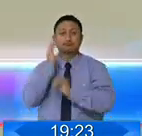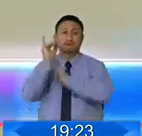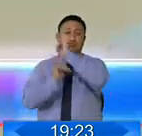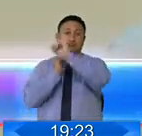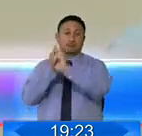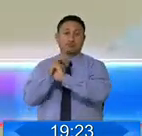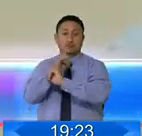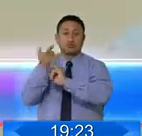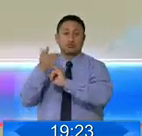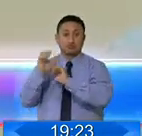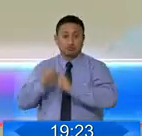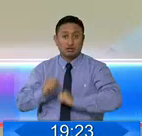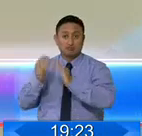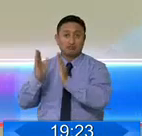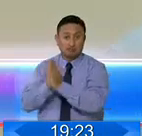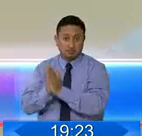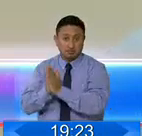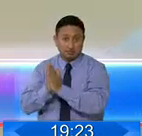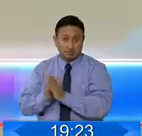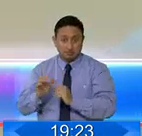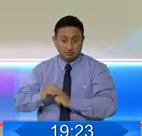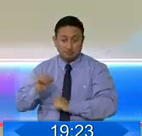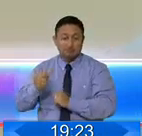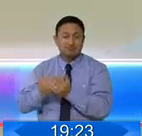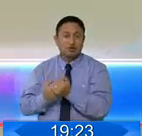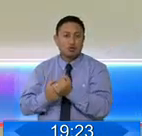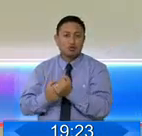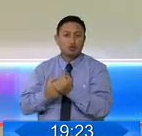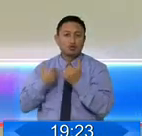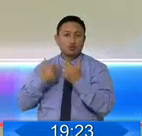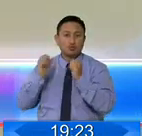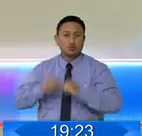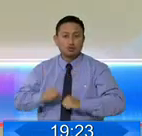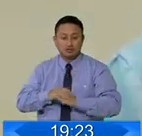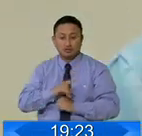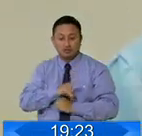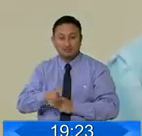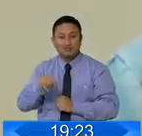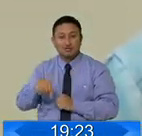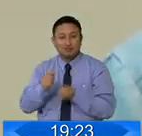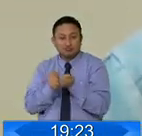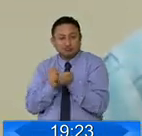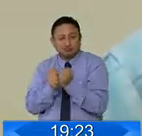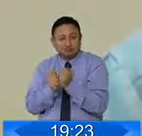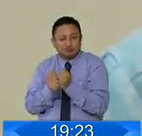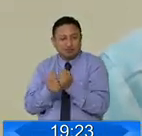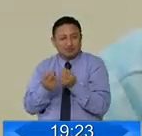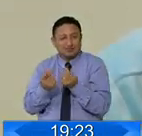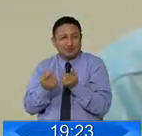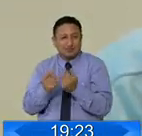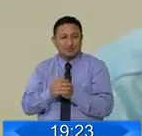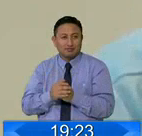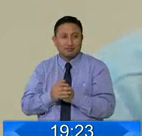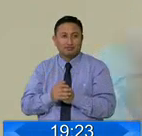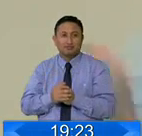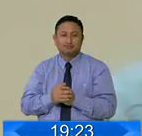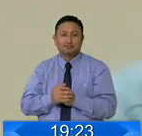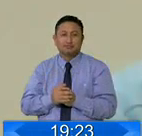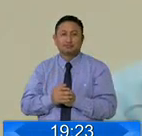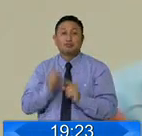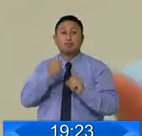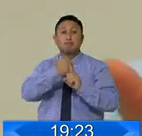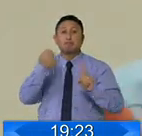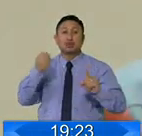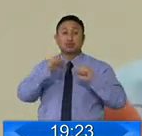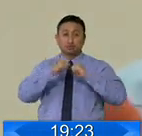internacionales para poder tener los recursos para realizar estos ajustes con el menor costo social posible. Para